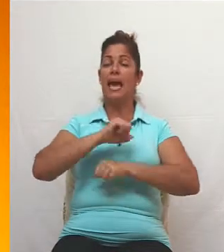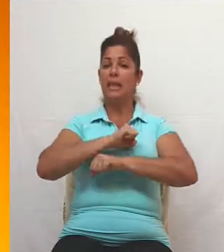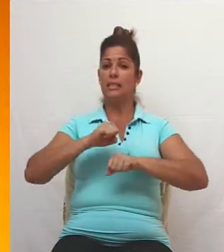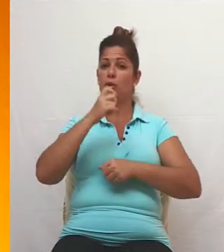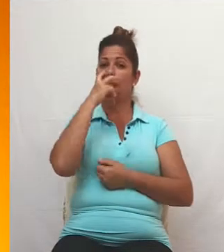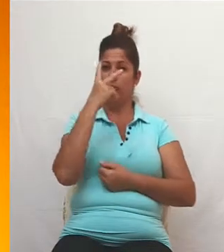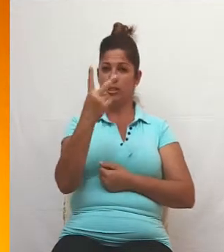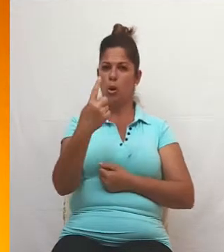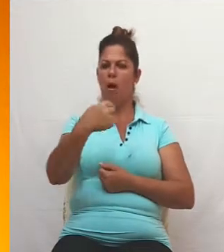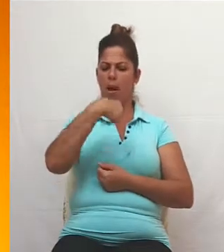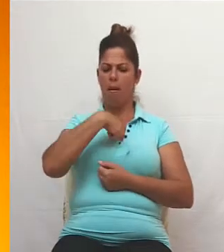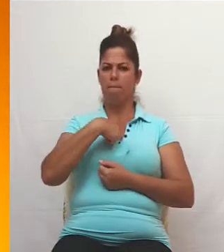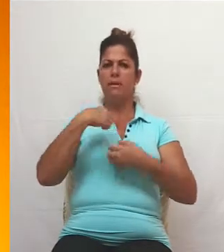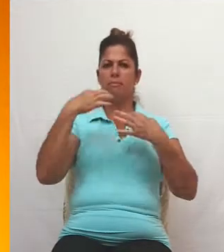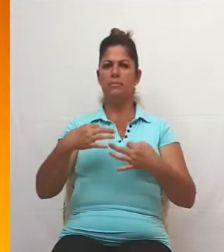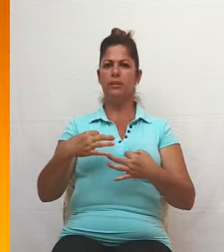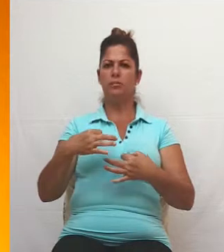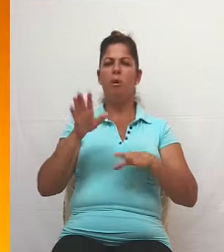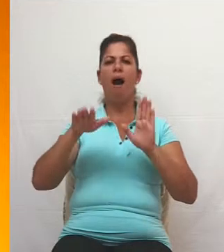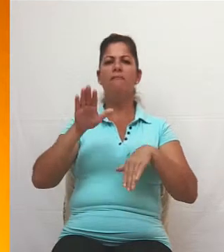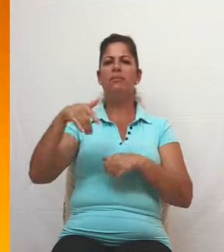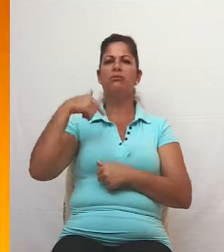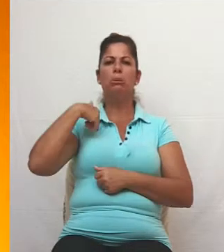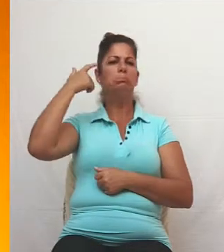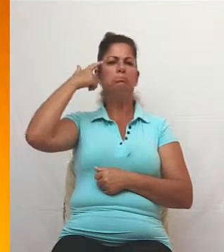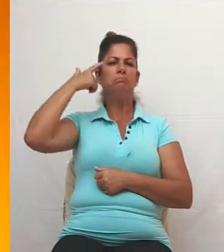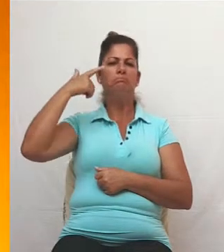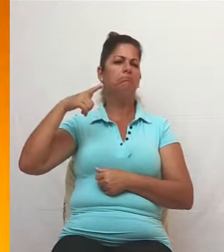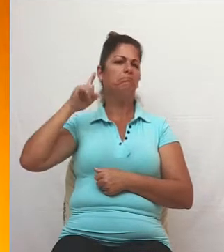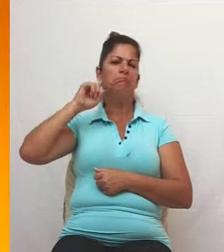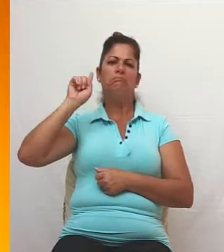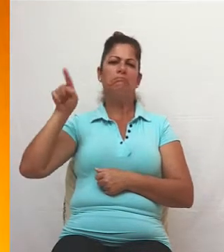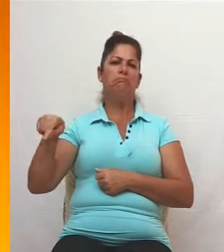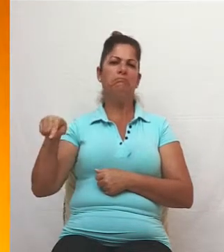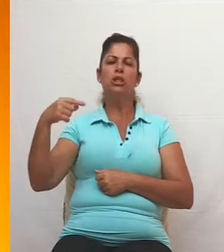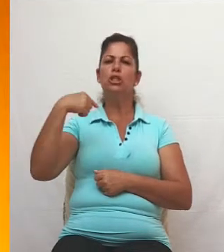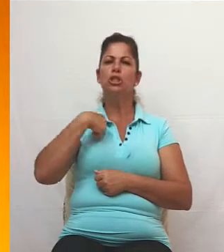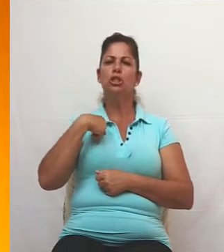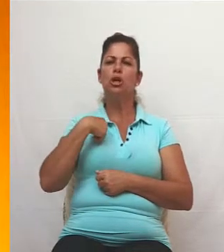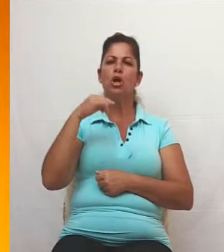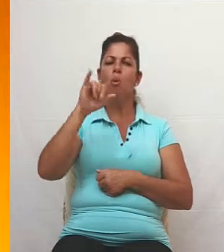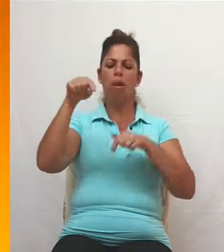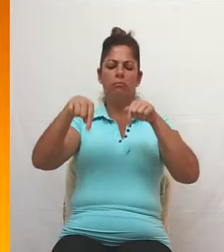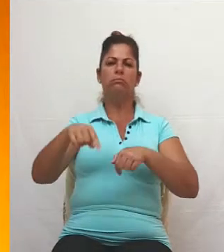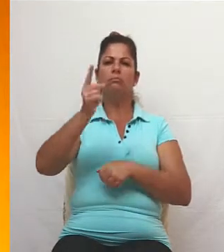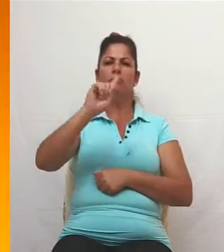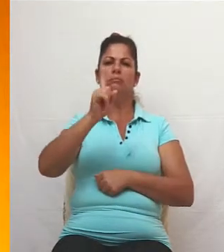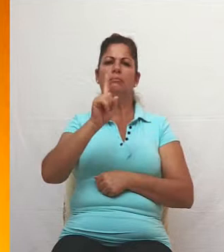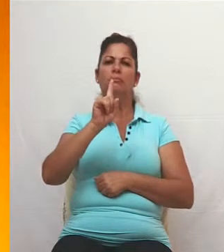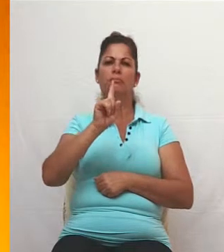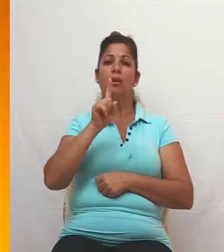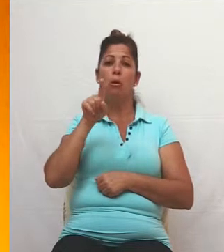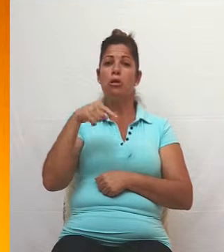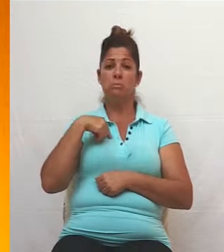y la falta de atención a uno mismo nos lleva a ignorar nos a estar ausentes pues al